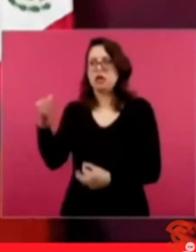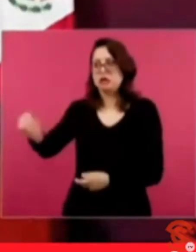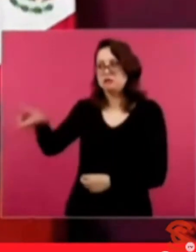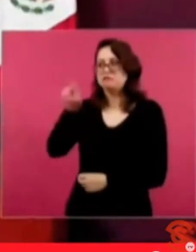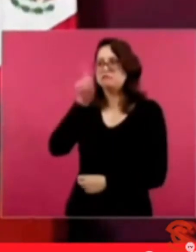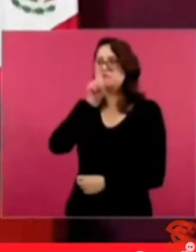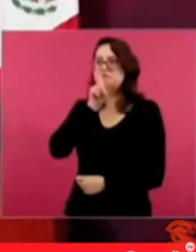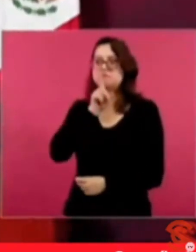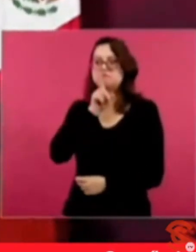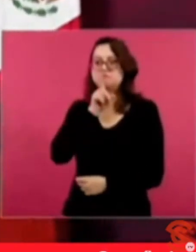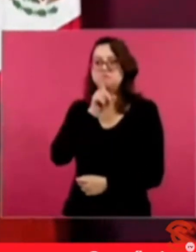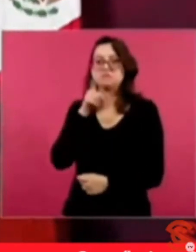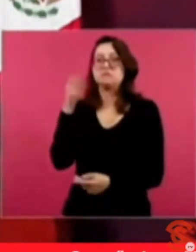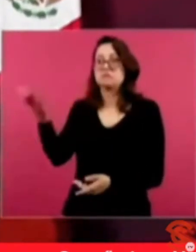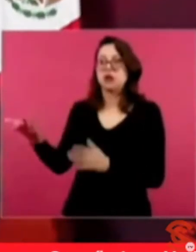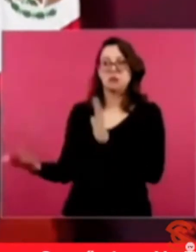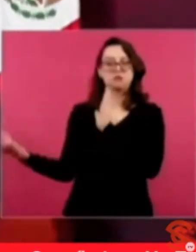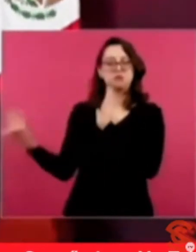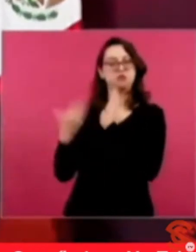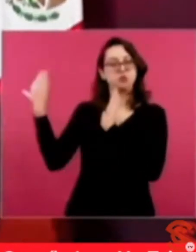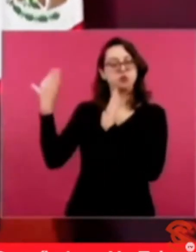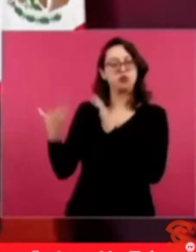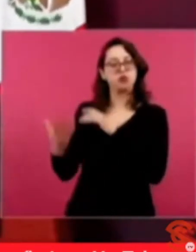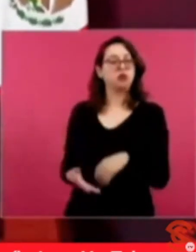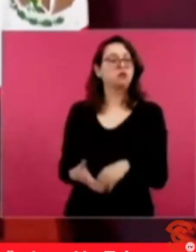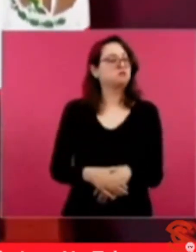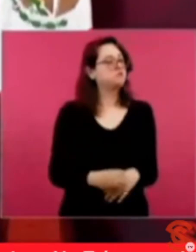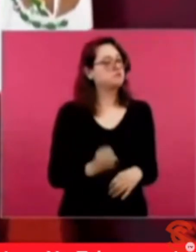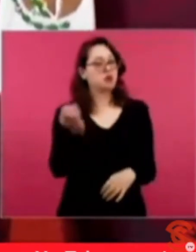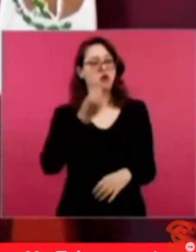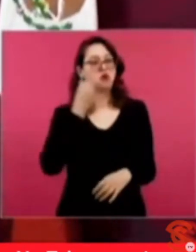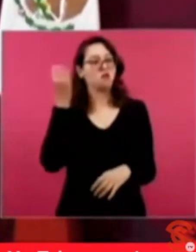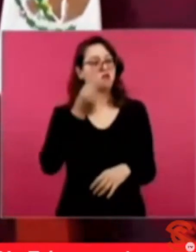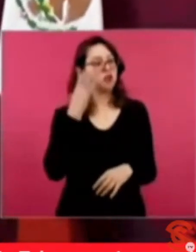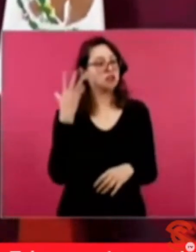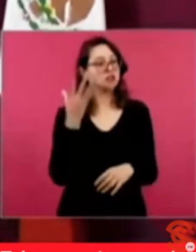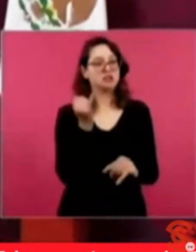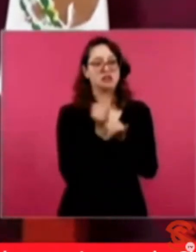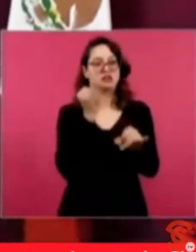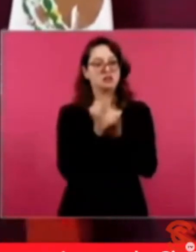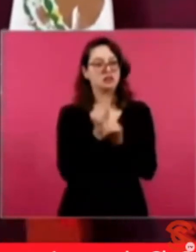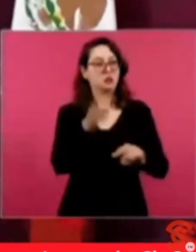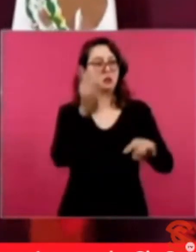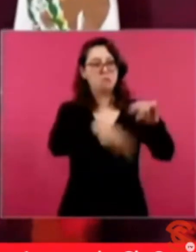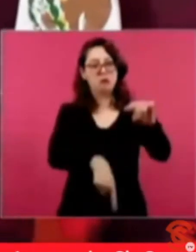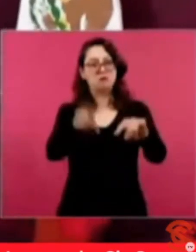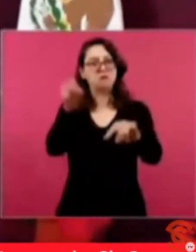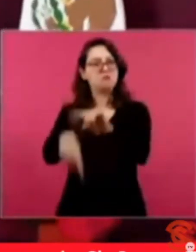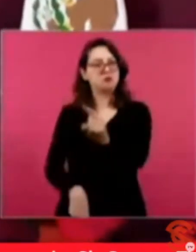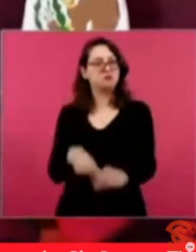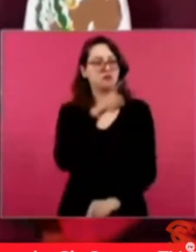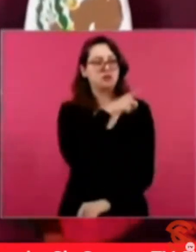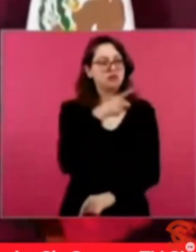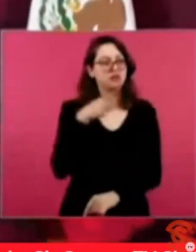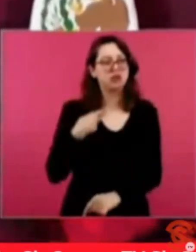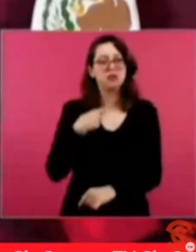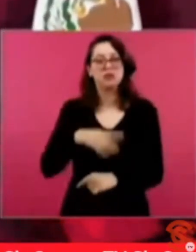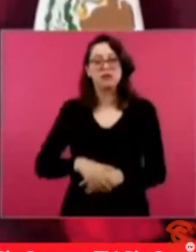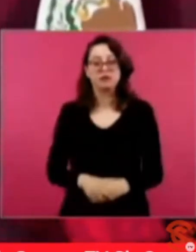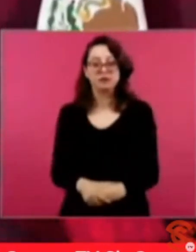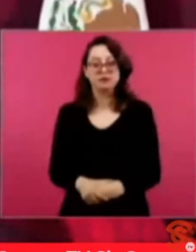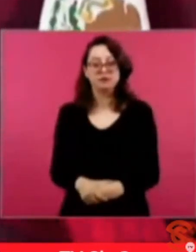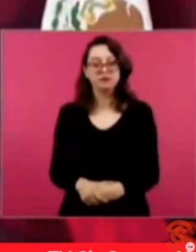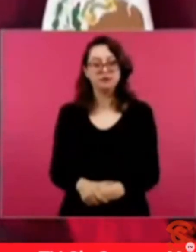me sancionan quitándome de mis páginas esas dos conferencias.